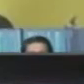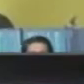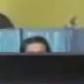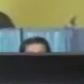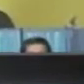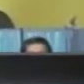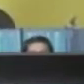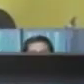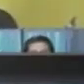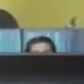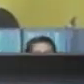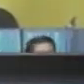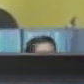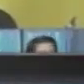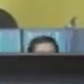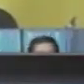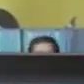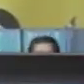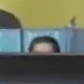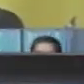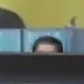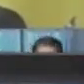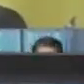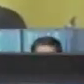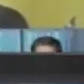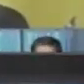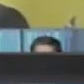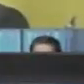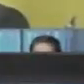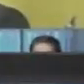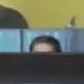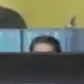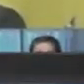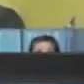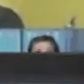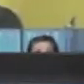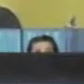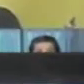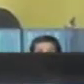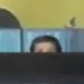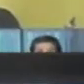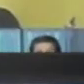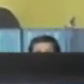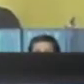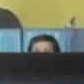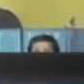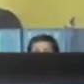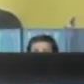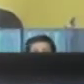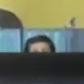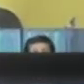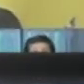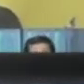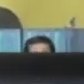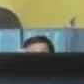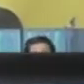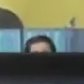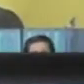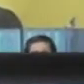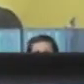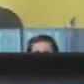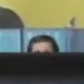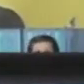delicado para nosotros en primer lugar estamos aquí para expresarles este agradecimiento del pueblo hermano este agradecimiento